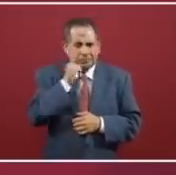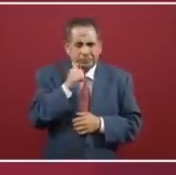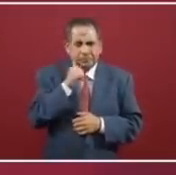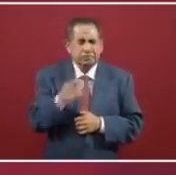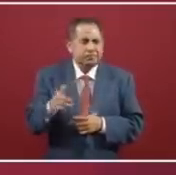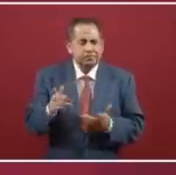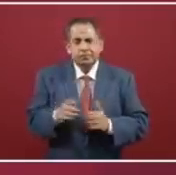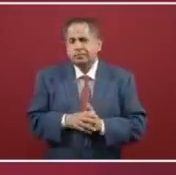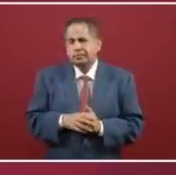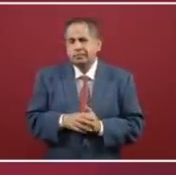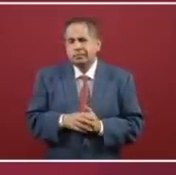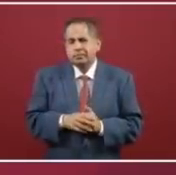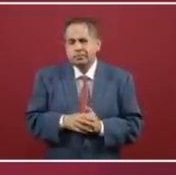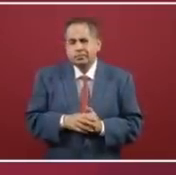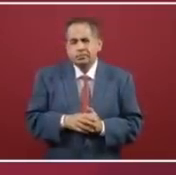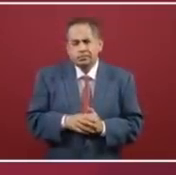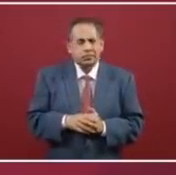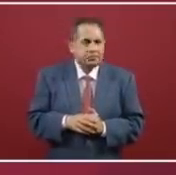seles